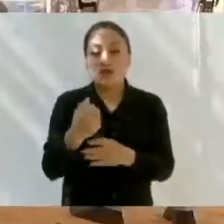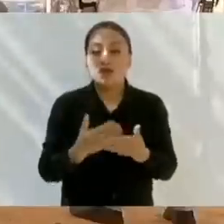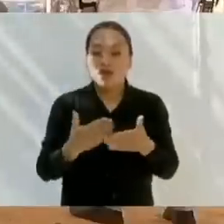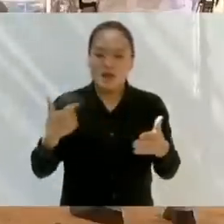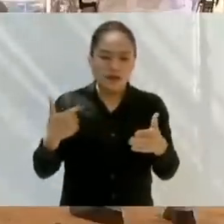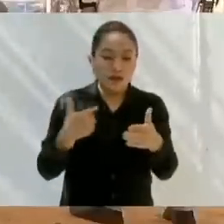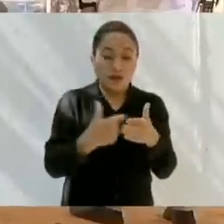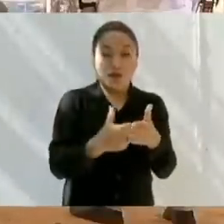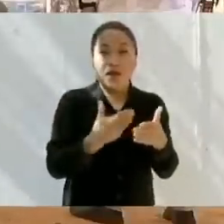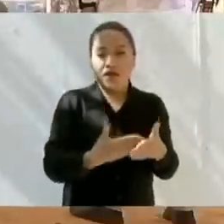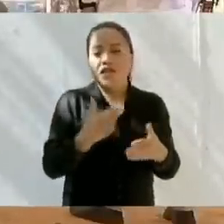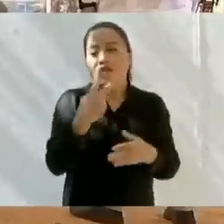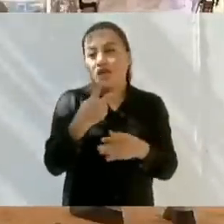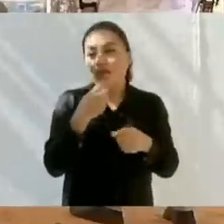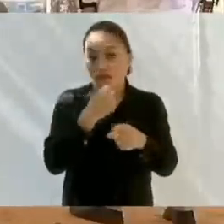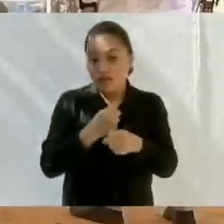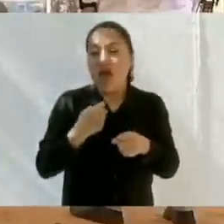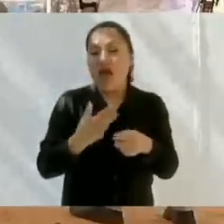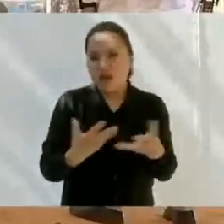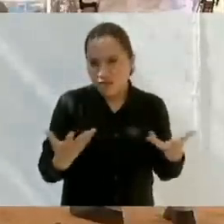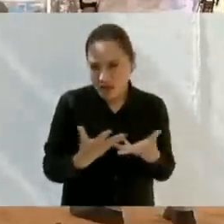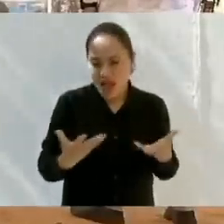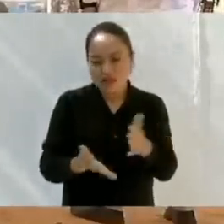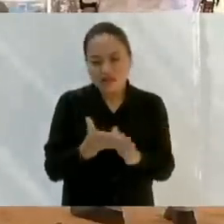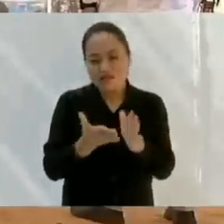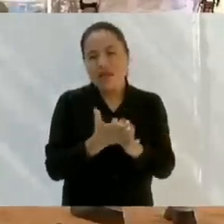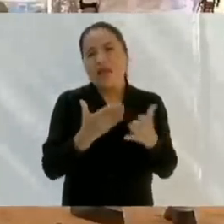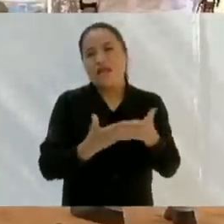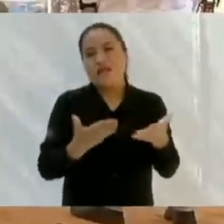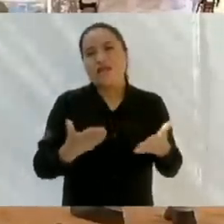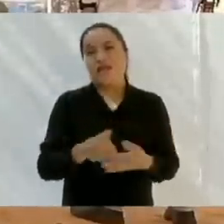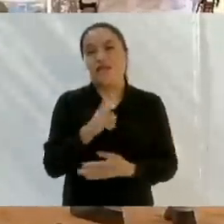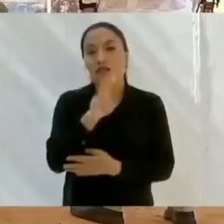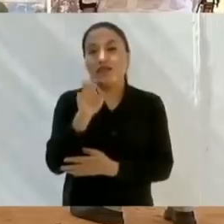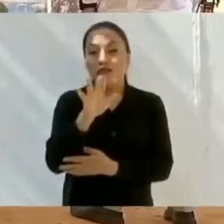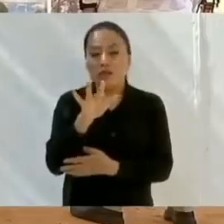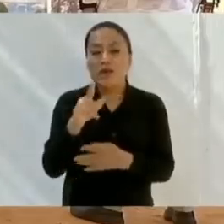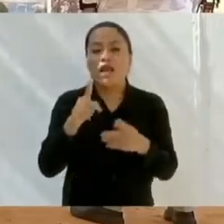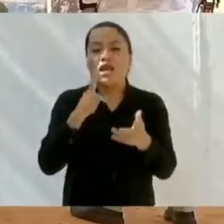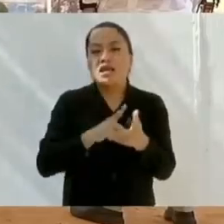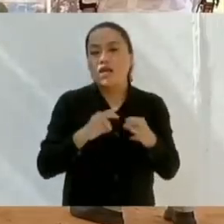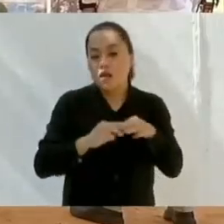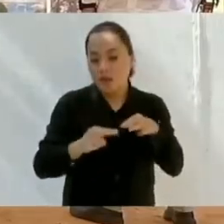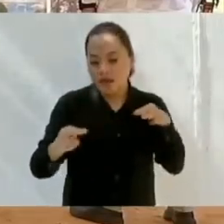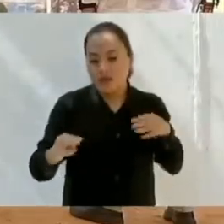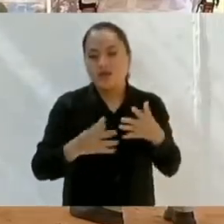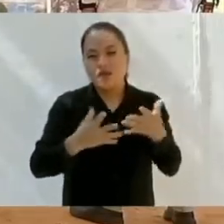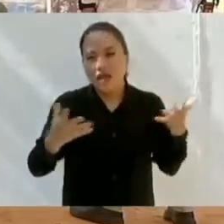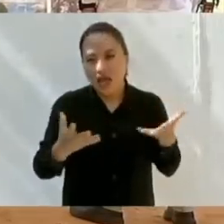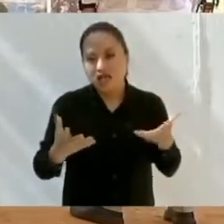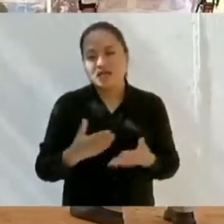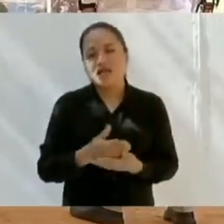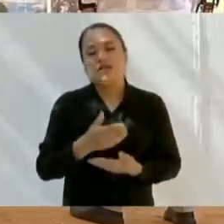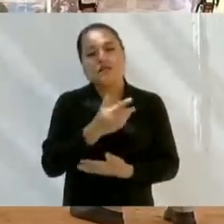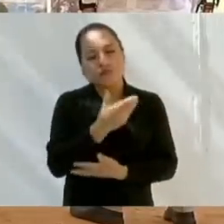2 años y los 950 caminos que hasta este momento, 950 kilómetros que hasta este momento llevamos, señor